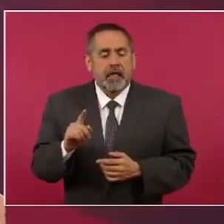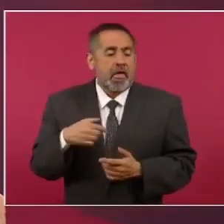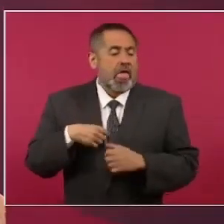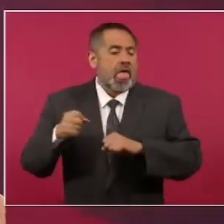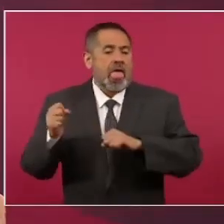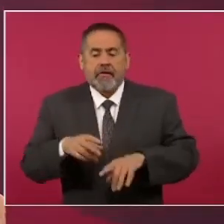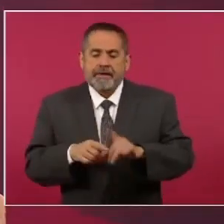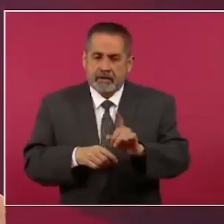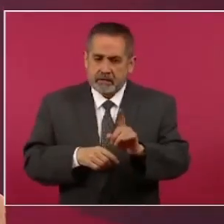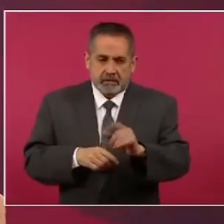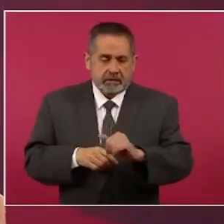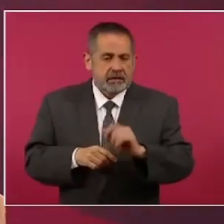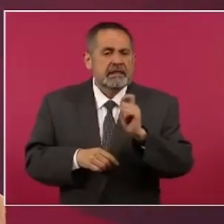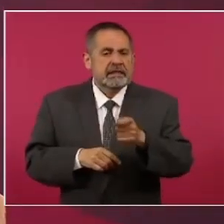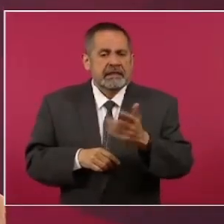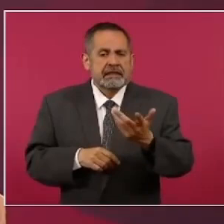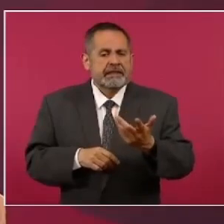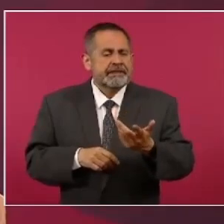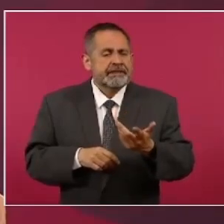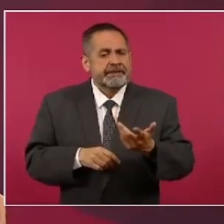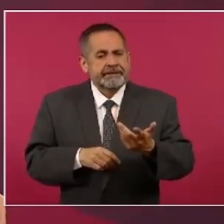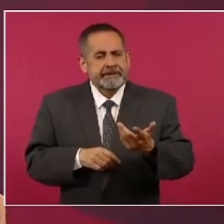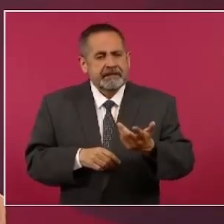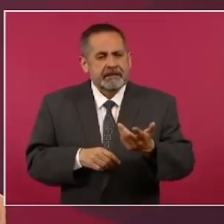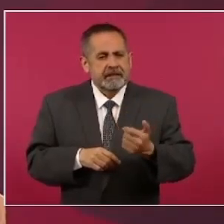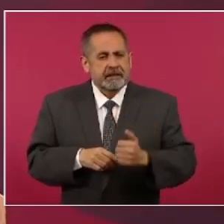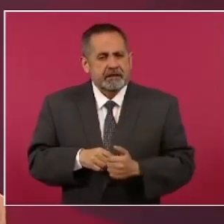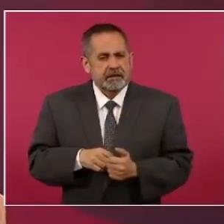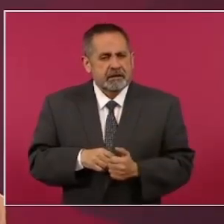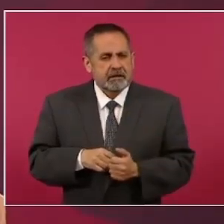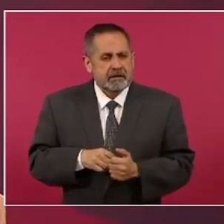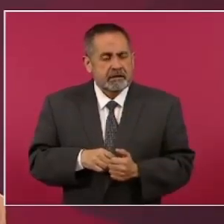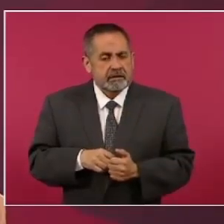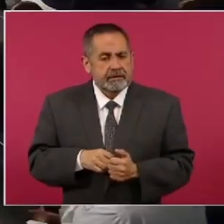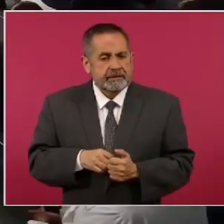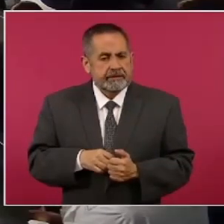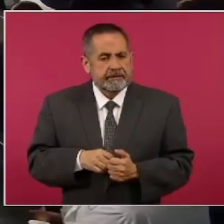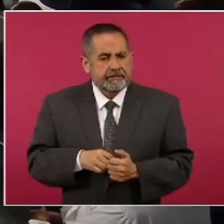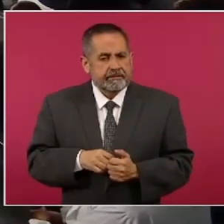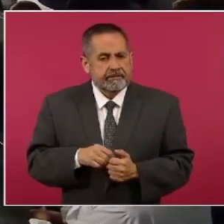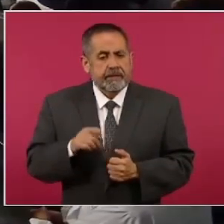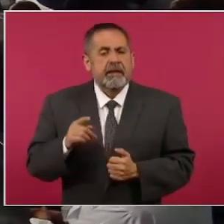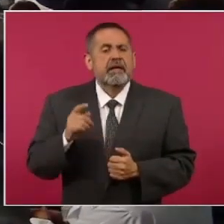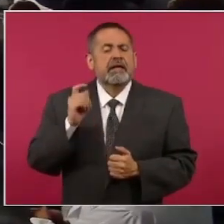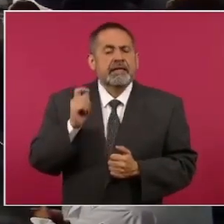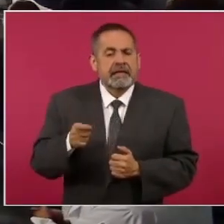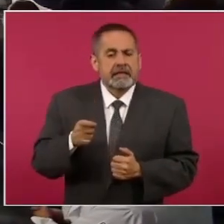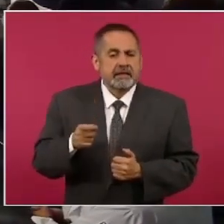abandonar lo que es el servicio